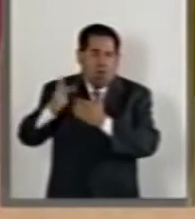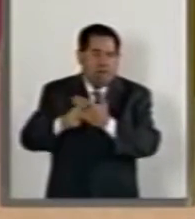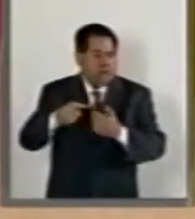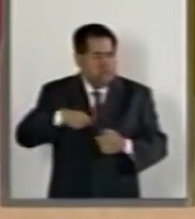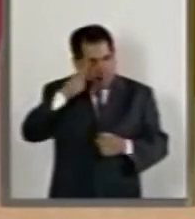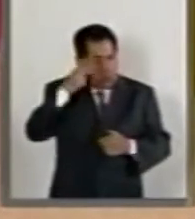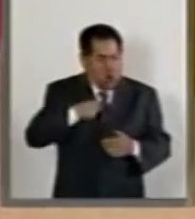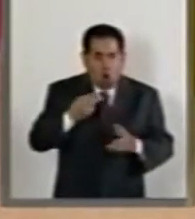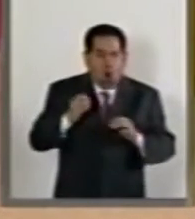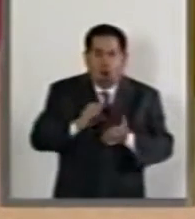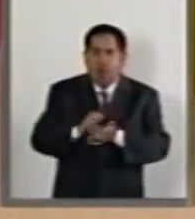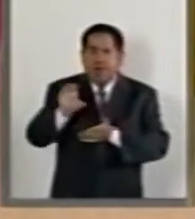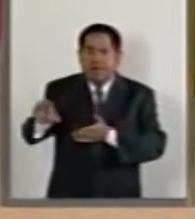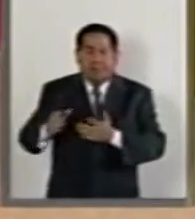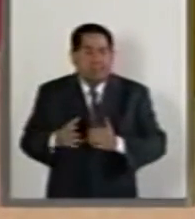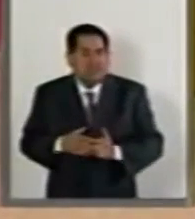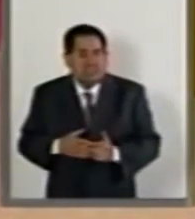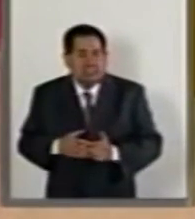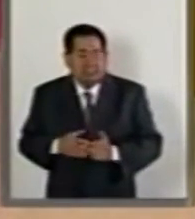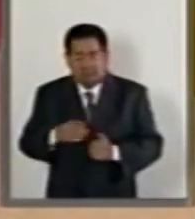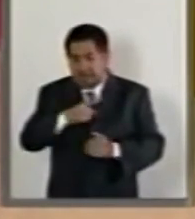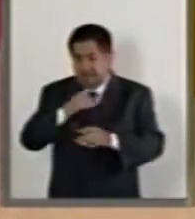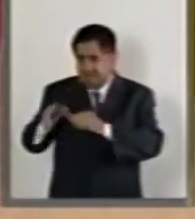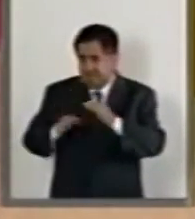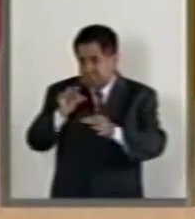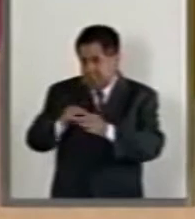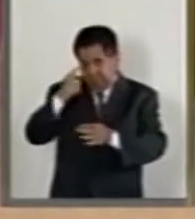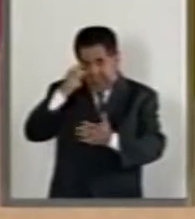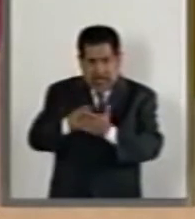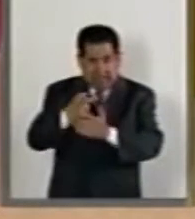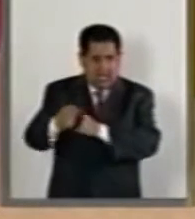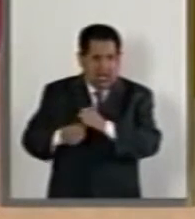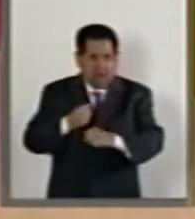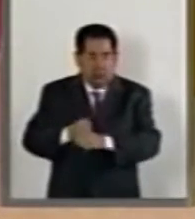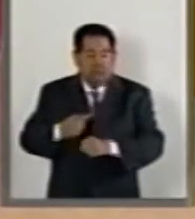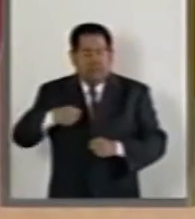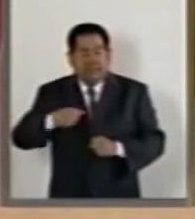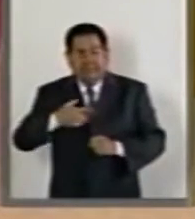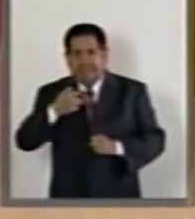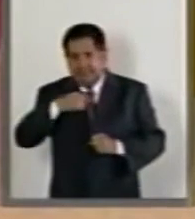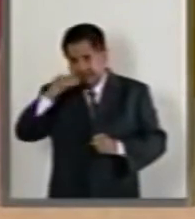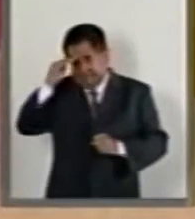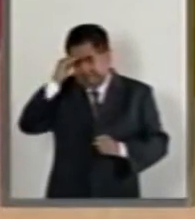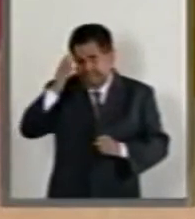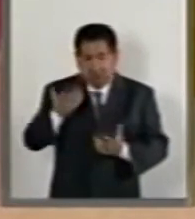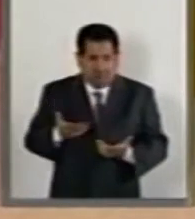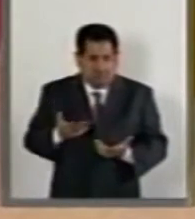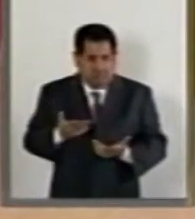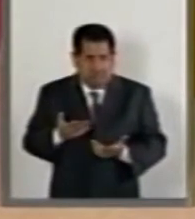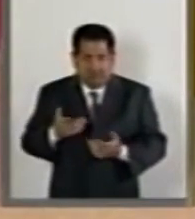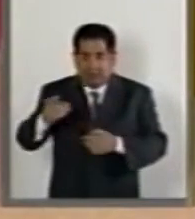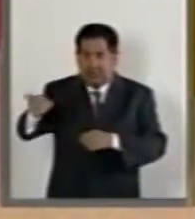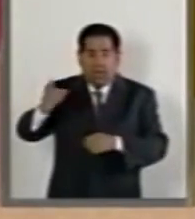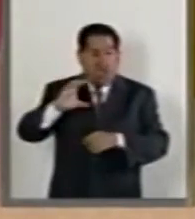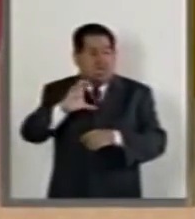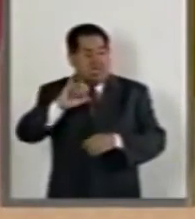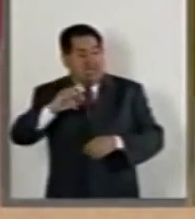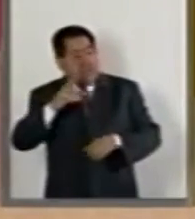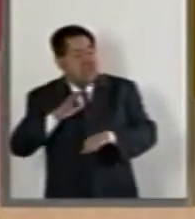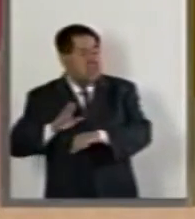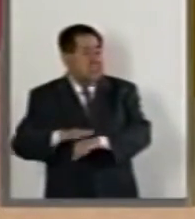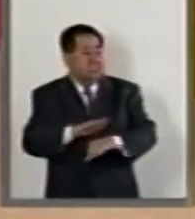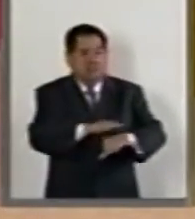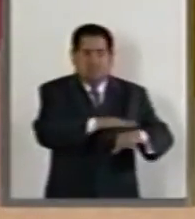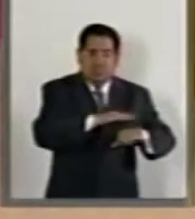que tiene inscrito para este año. Nos parece que el llamado que hace la Comisión a todos